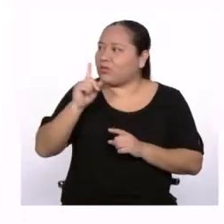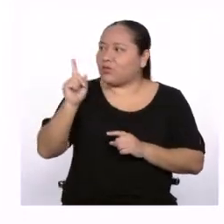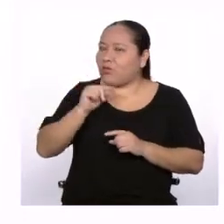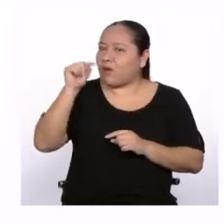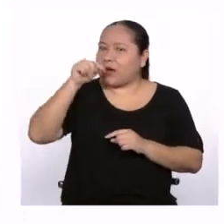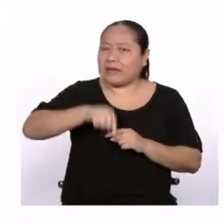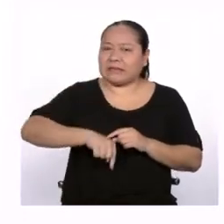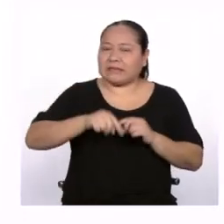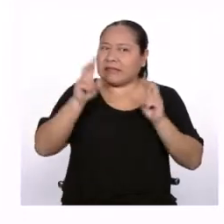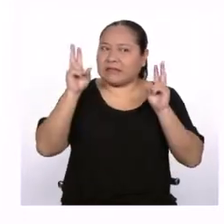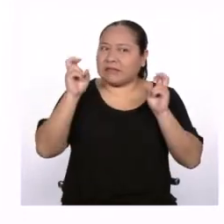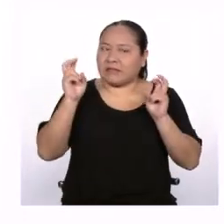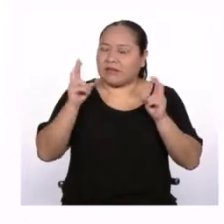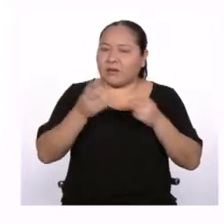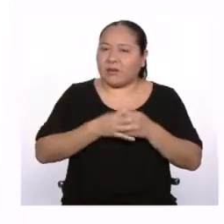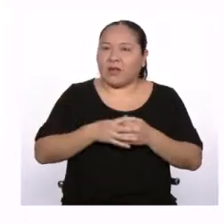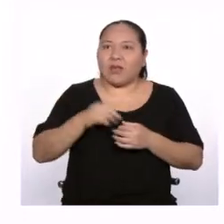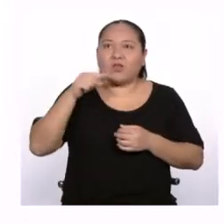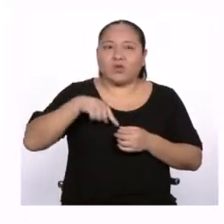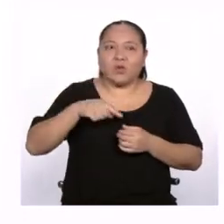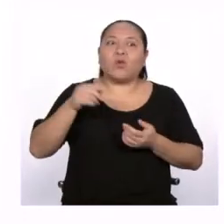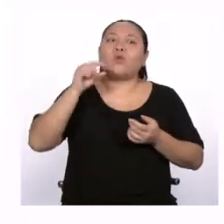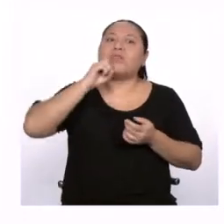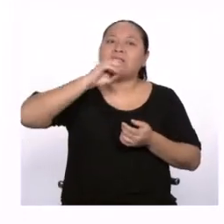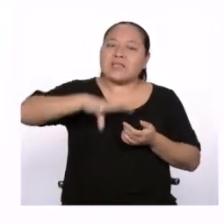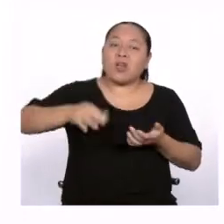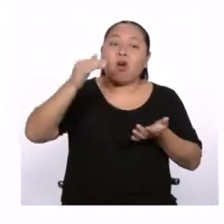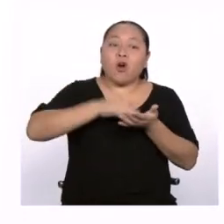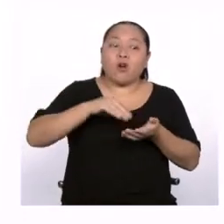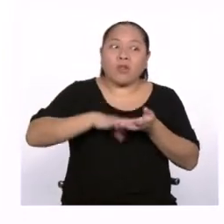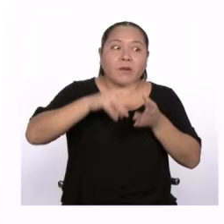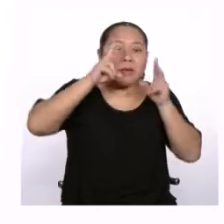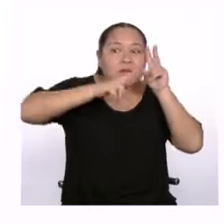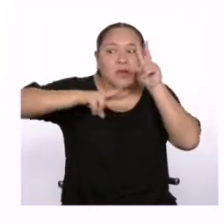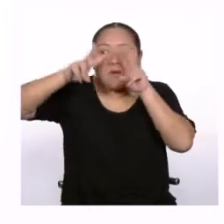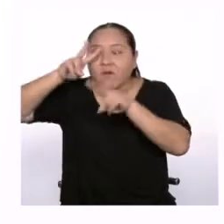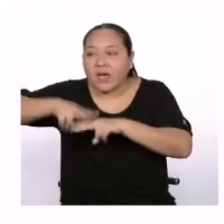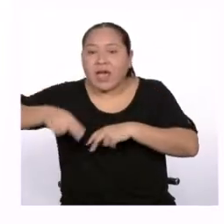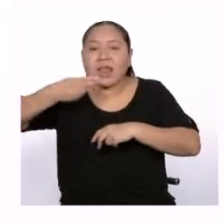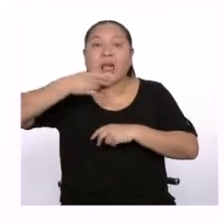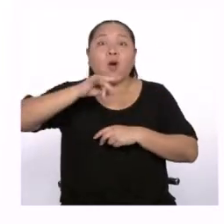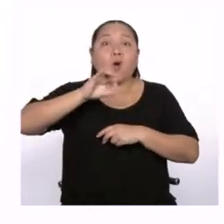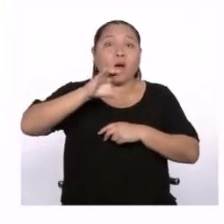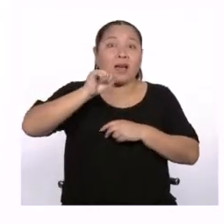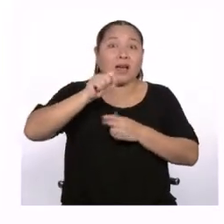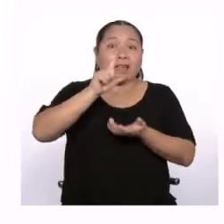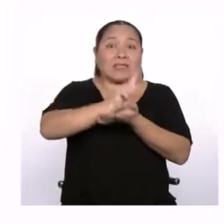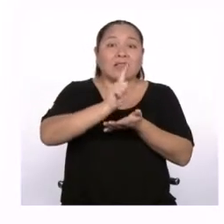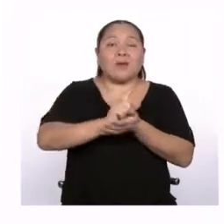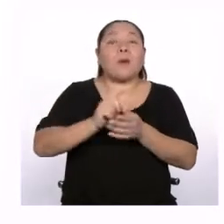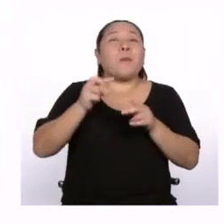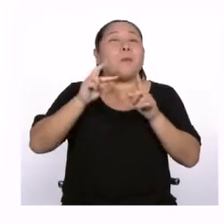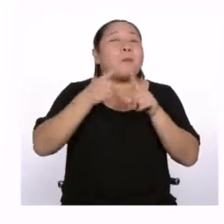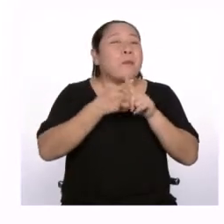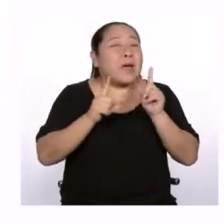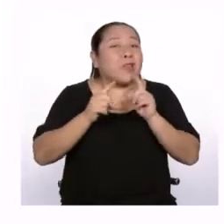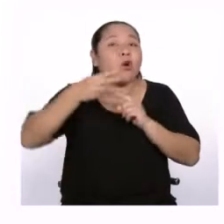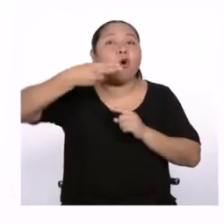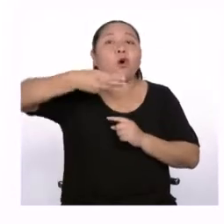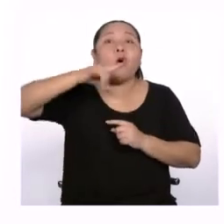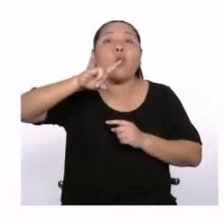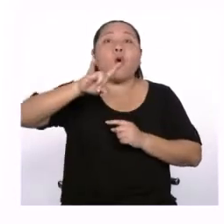el término. Yo sé que te refieres a volver a explorar las huacas de Lima. Sin embargo, huaquear es una